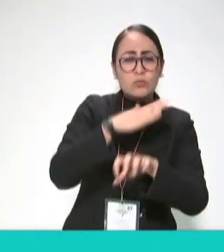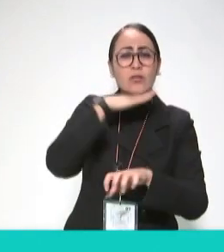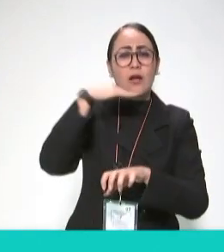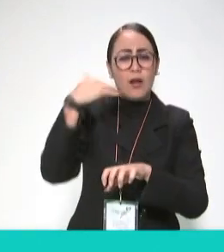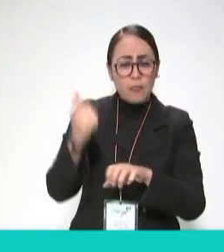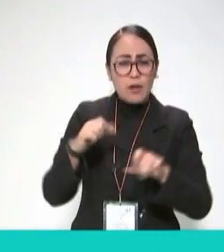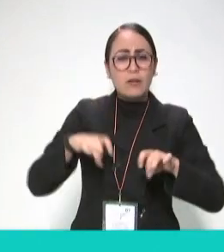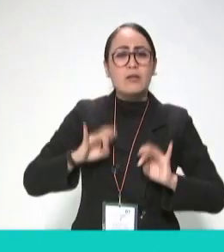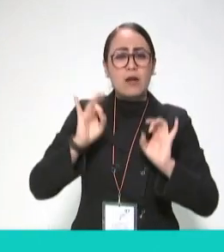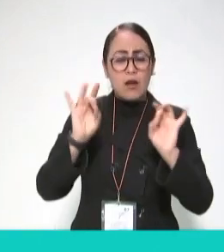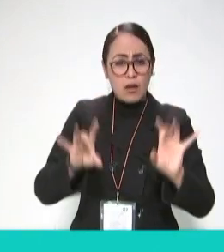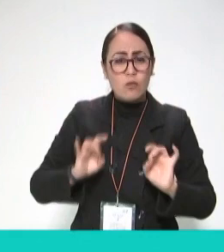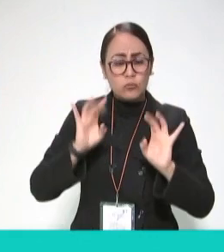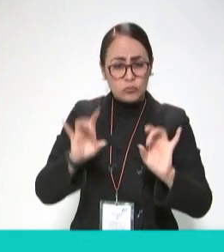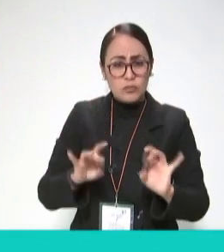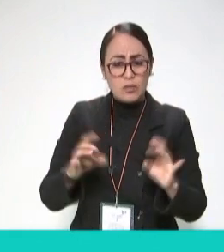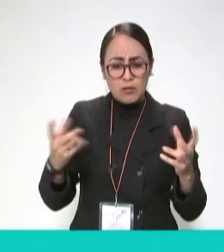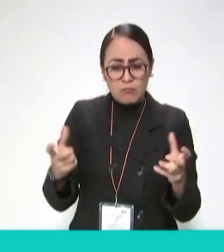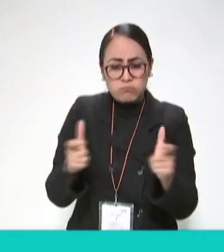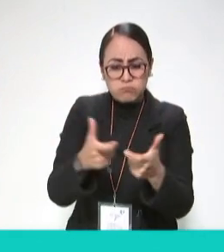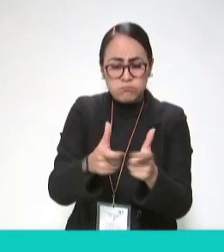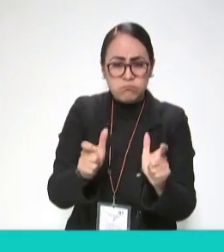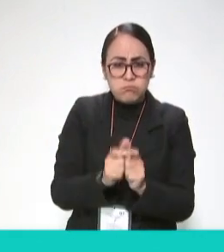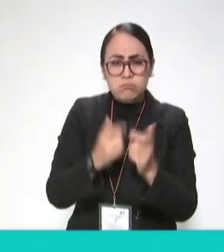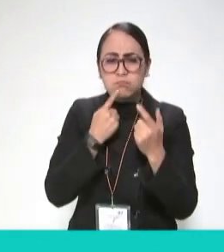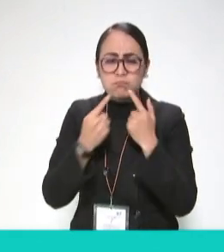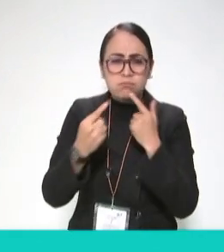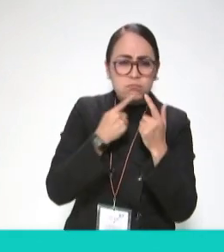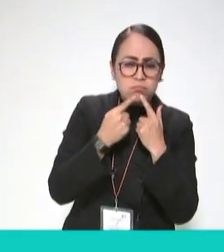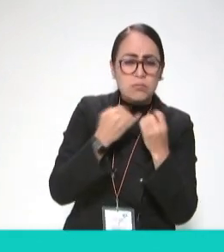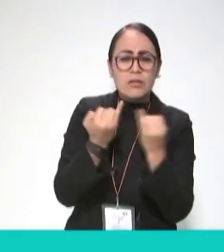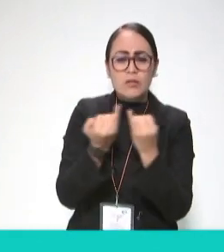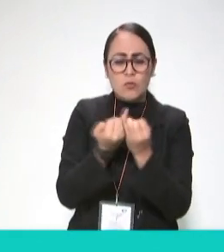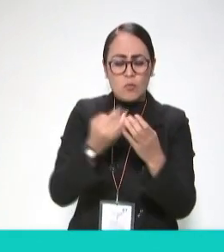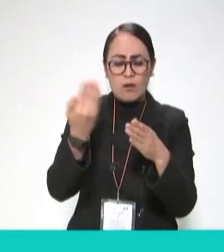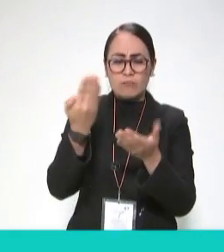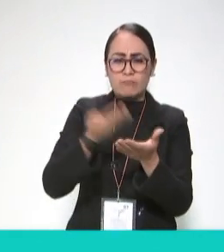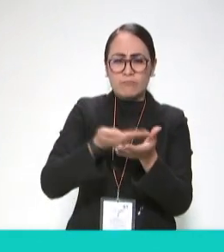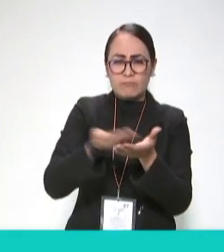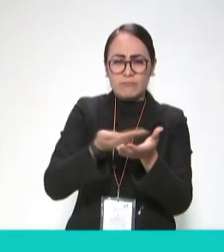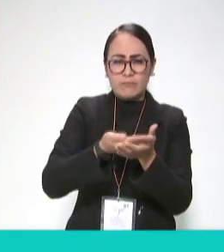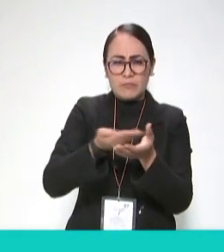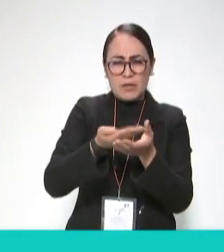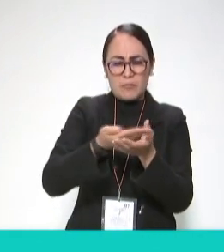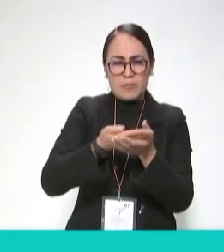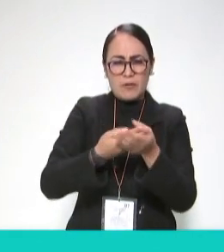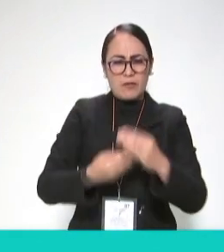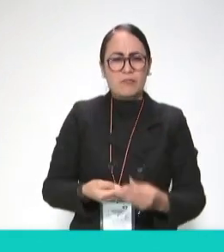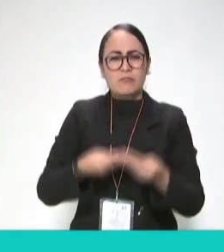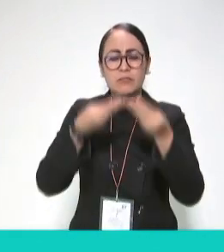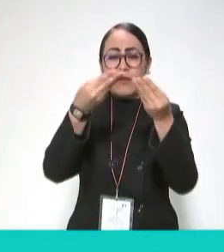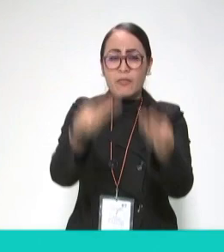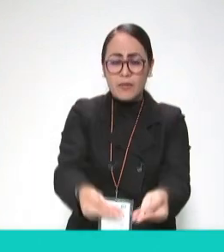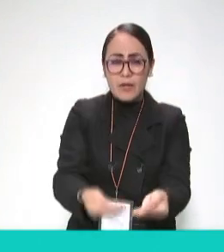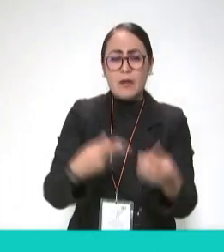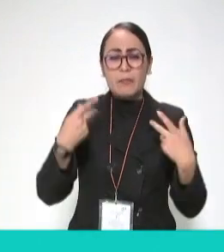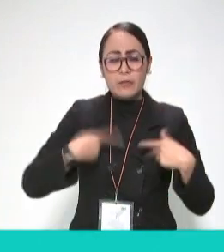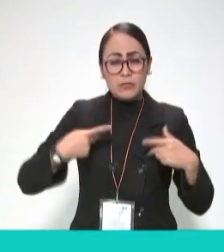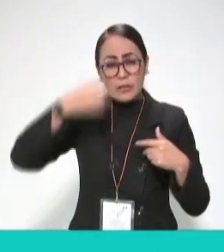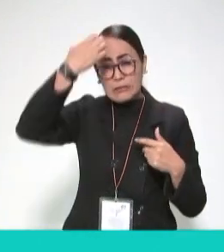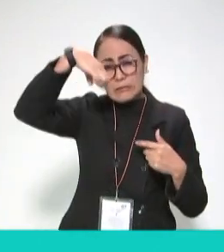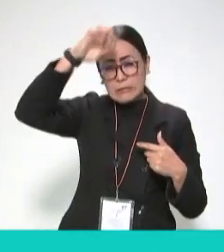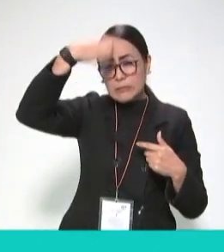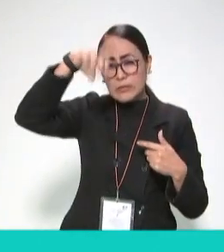y 4 la entrega del expediente a un equipo técnico de expertos nacionales e internacionales con la información